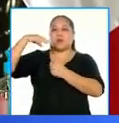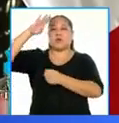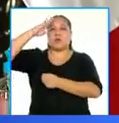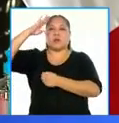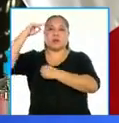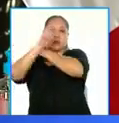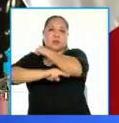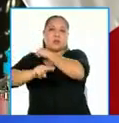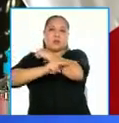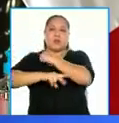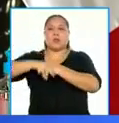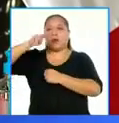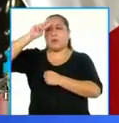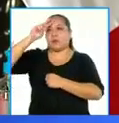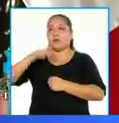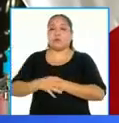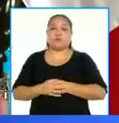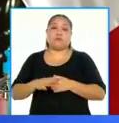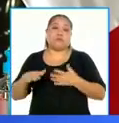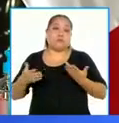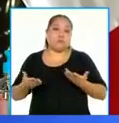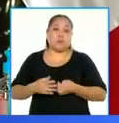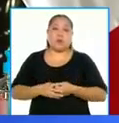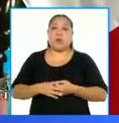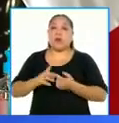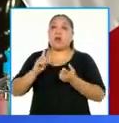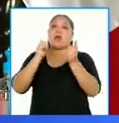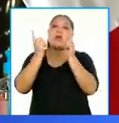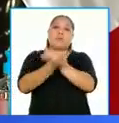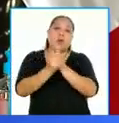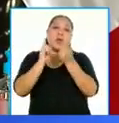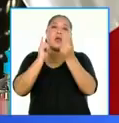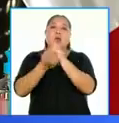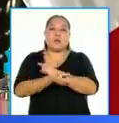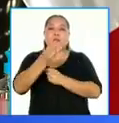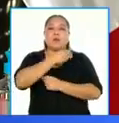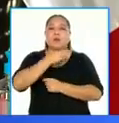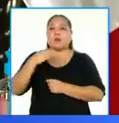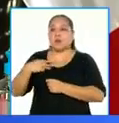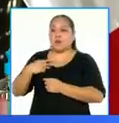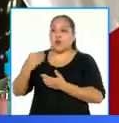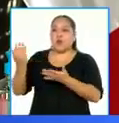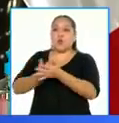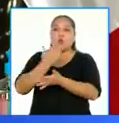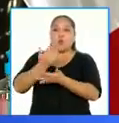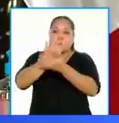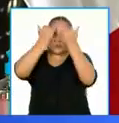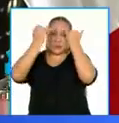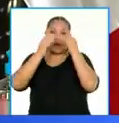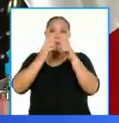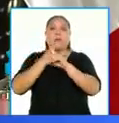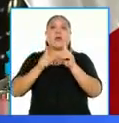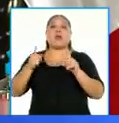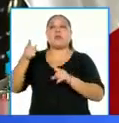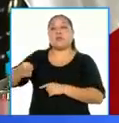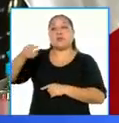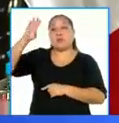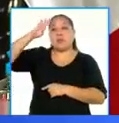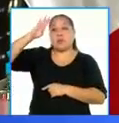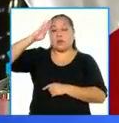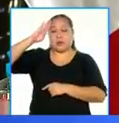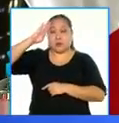Perú. Es decir, podrá pasar uno y otro ministro y puede venir con nuevas ideas, pero si la policía logra